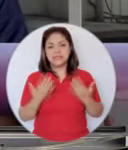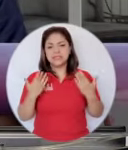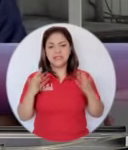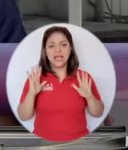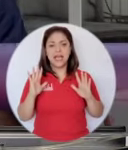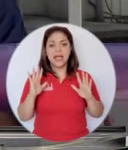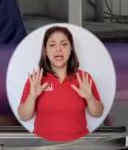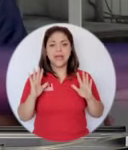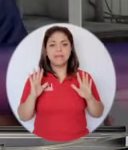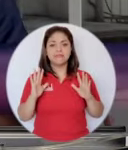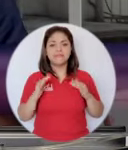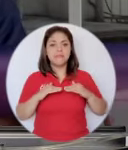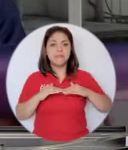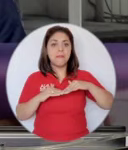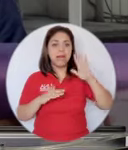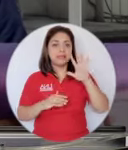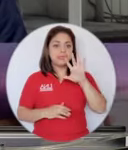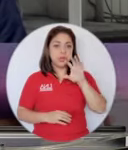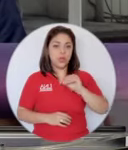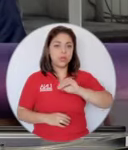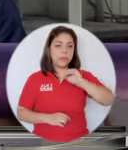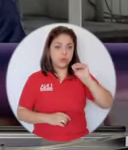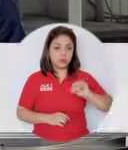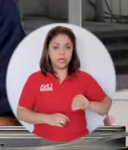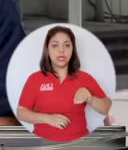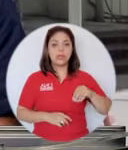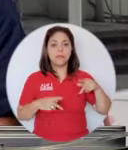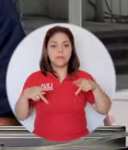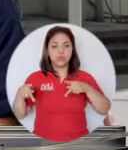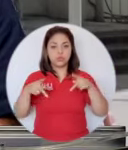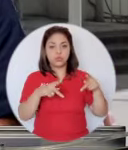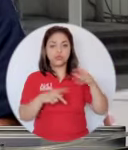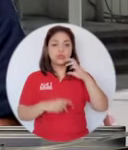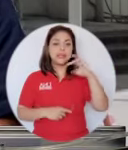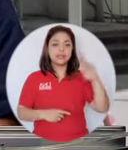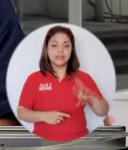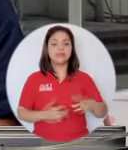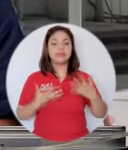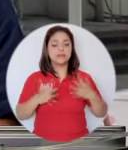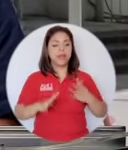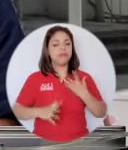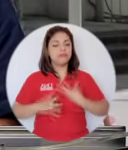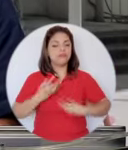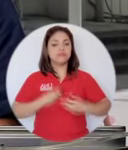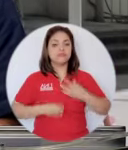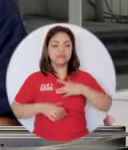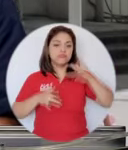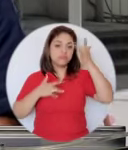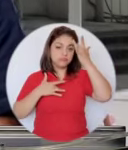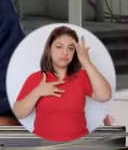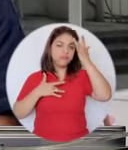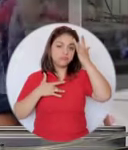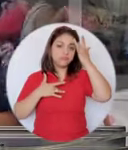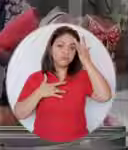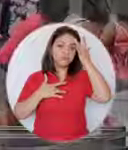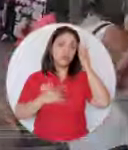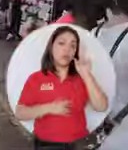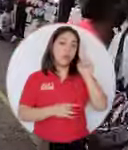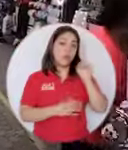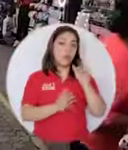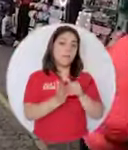insisto, probablemente ya lo hayamos padecido más del 50% de la población costarricense sin darnos